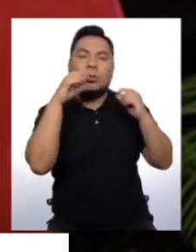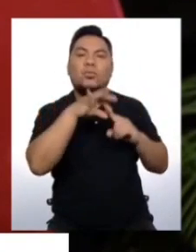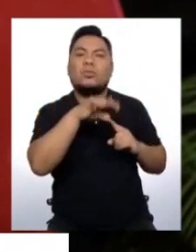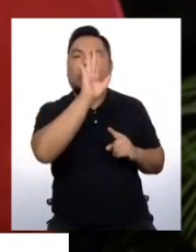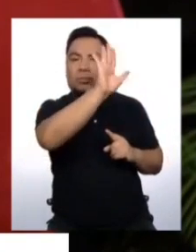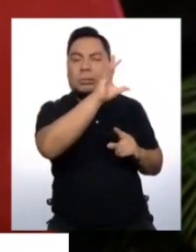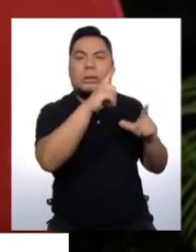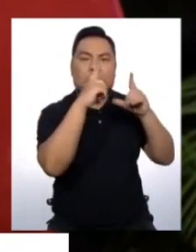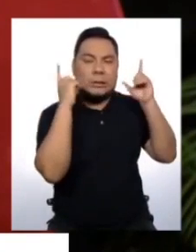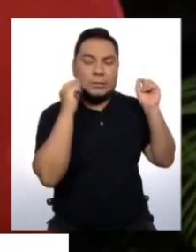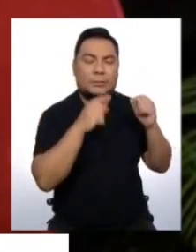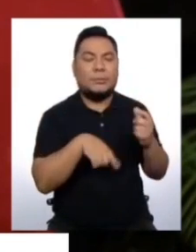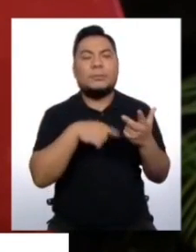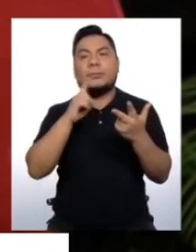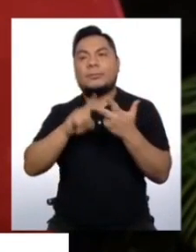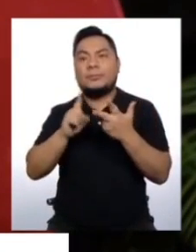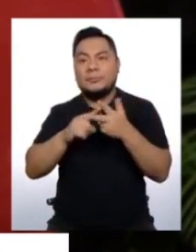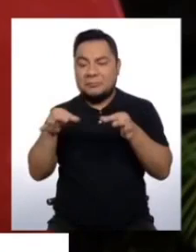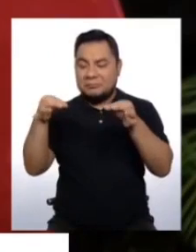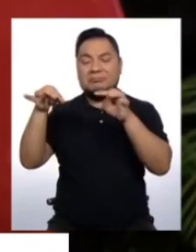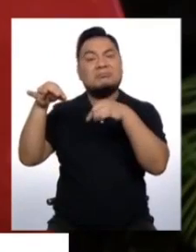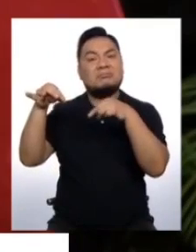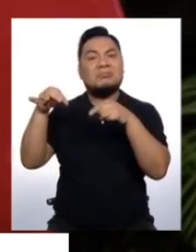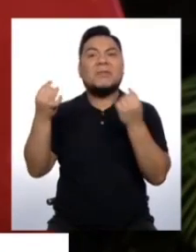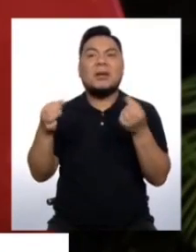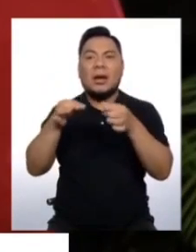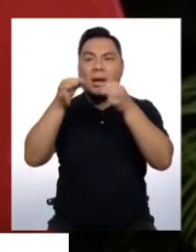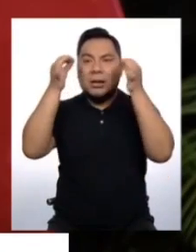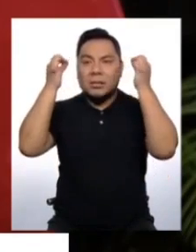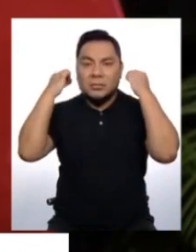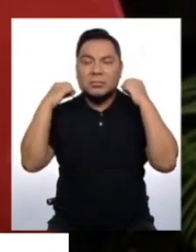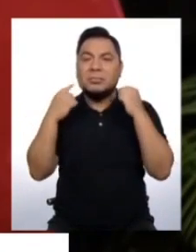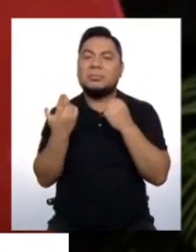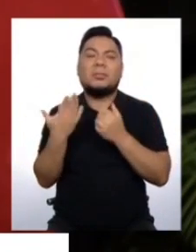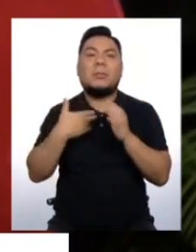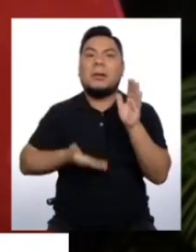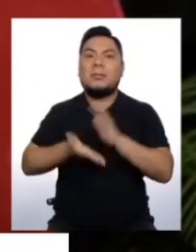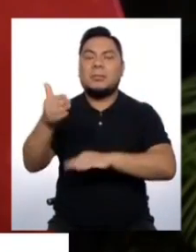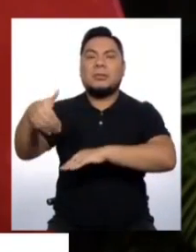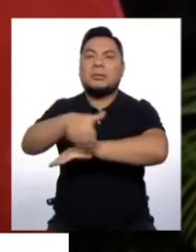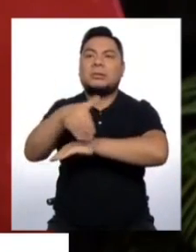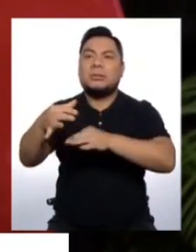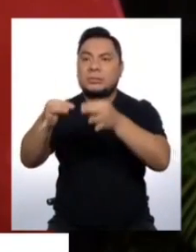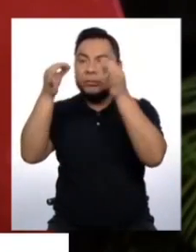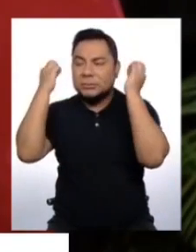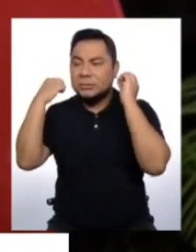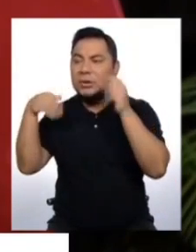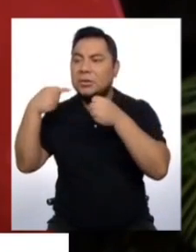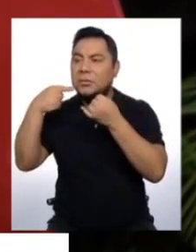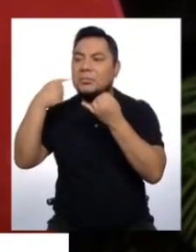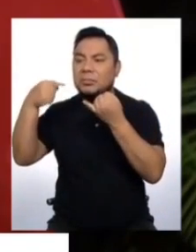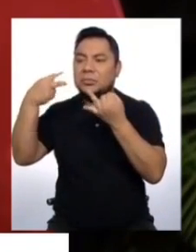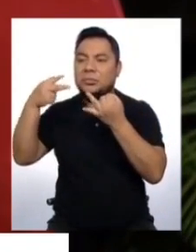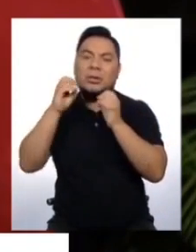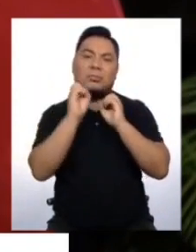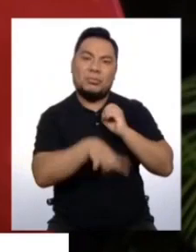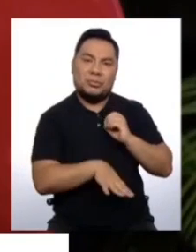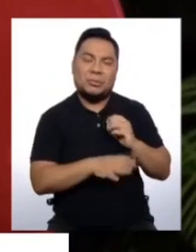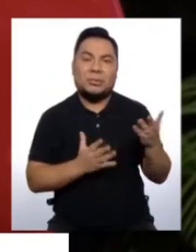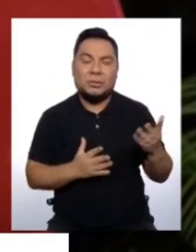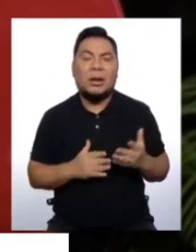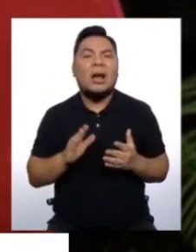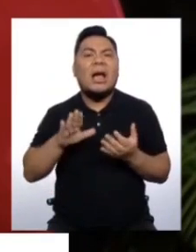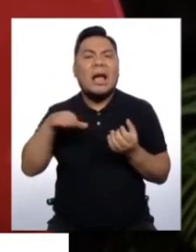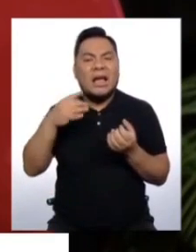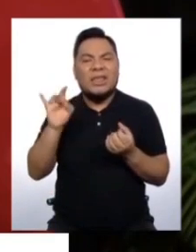pacientes. Hay estas que son para uso común, para salir, y es que la que usamos normalmente. Hay de